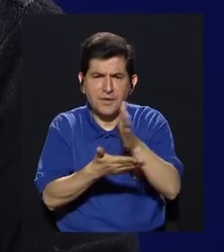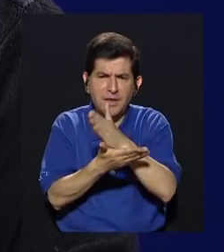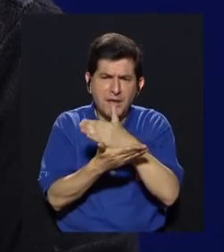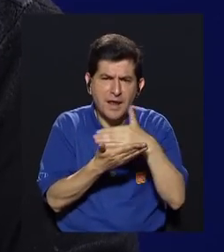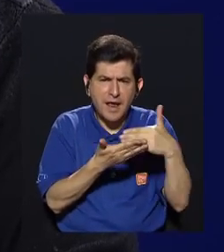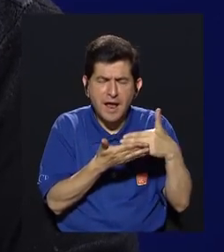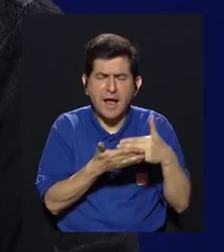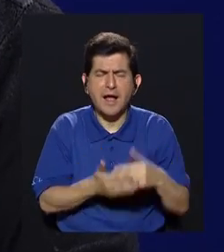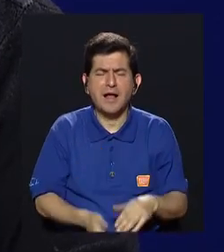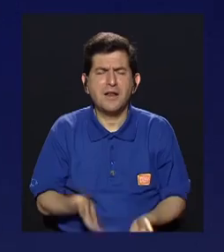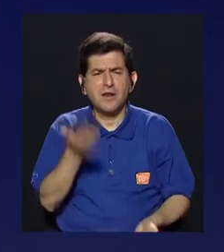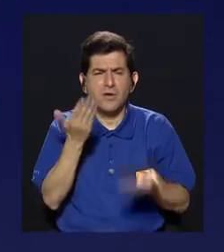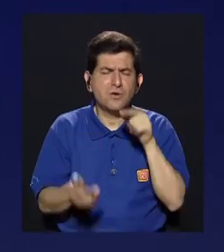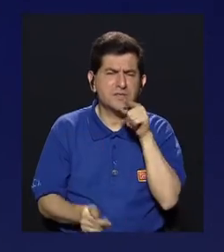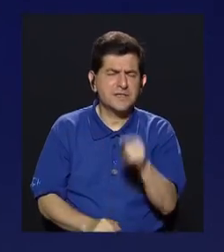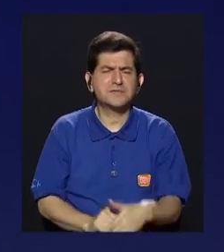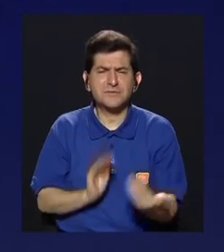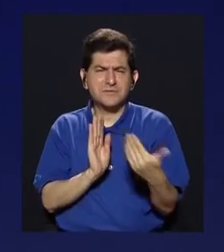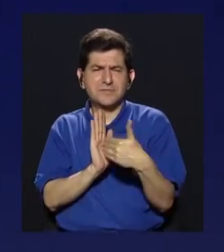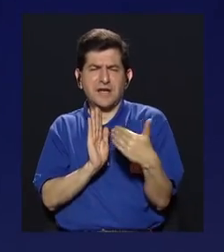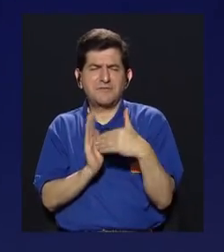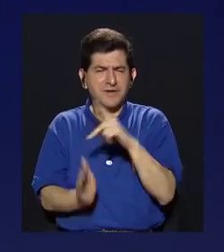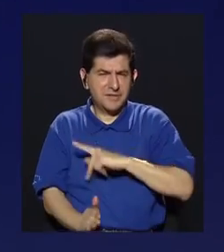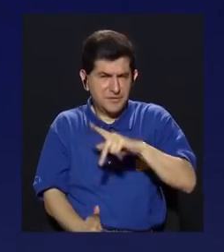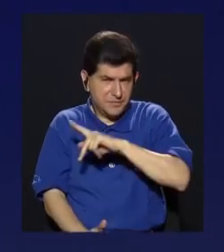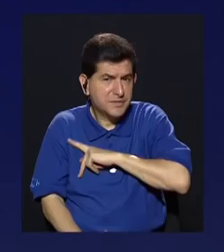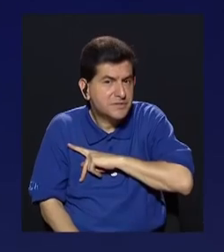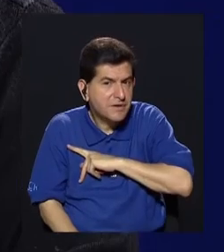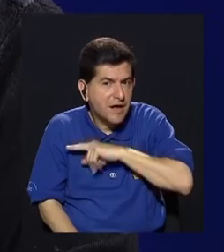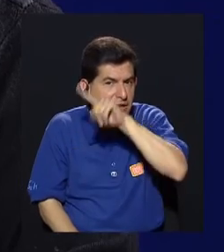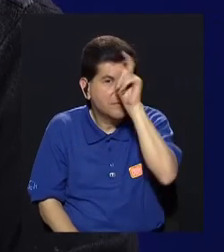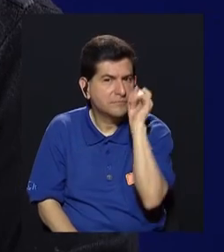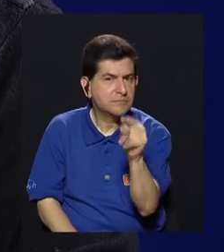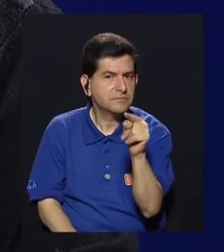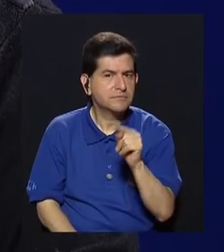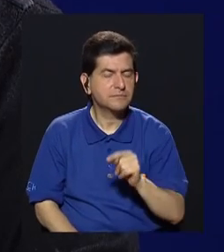algunas que te hayan como tocado más en lo personal